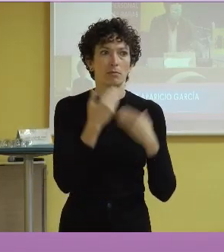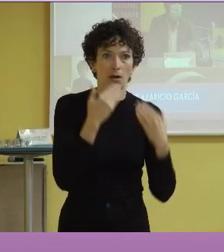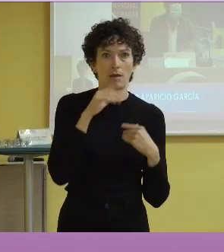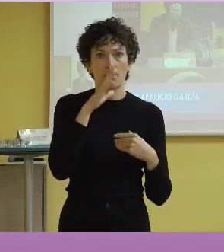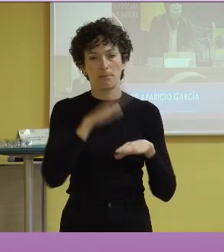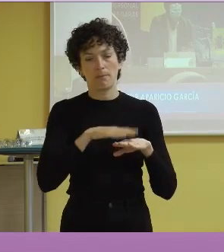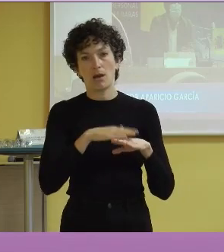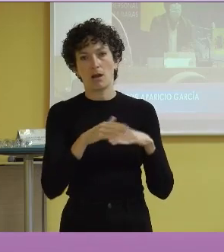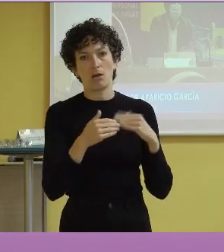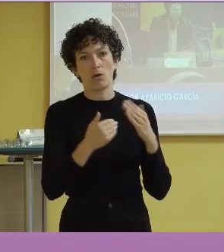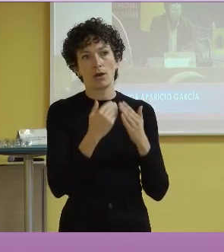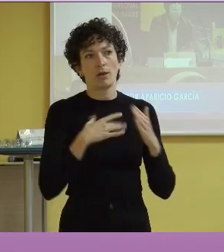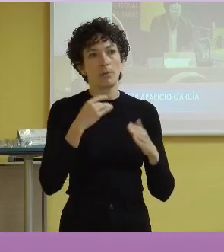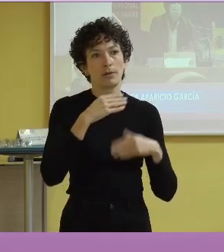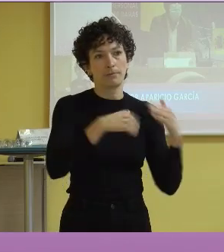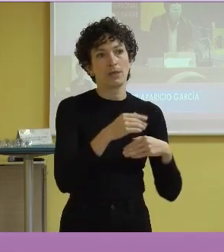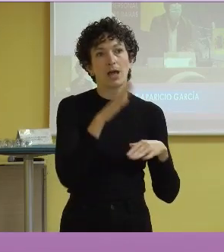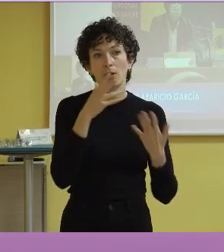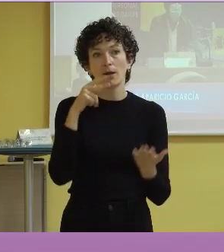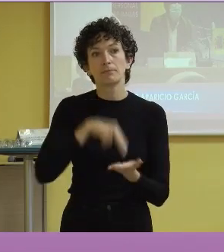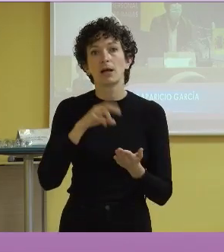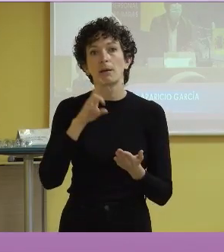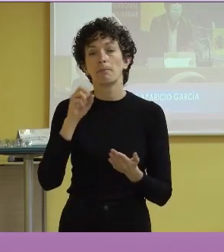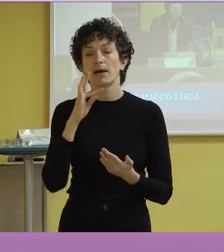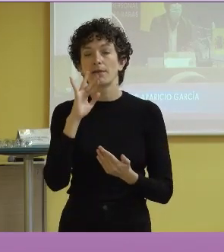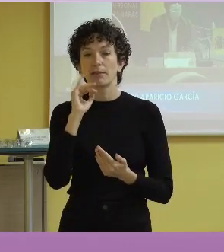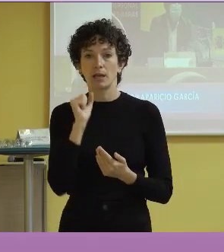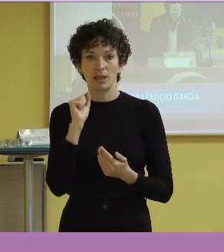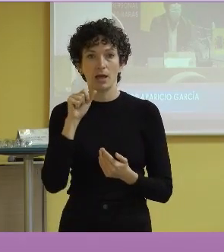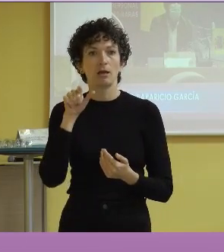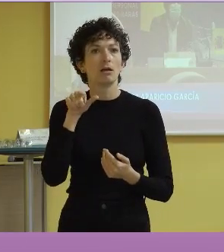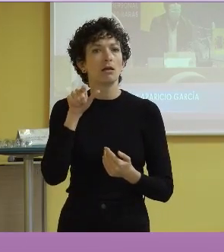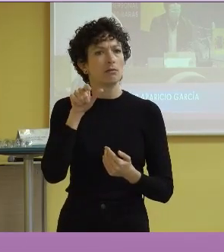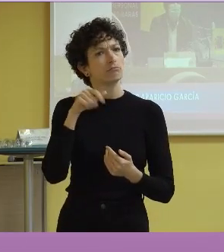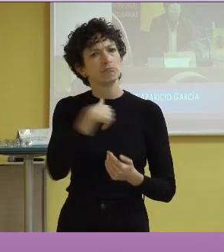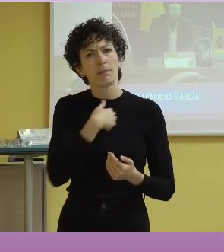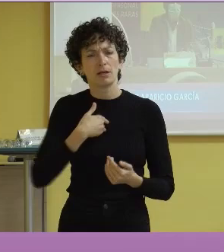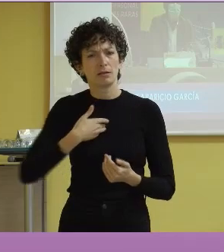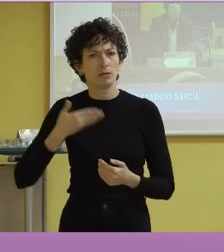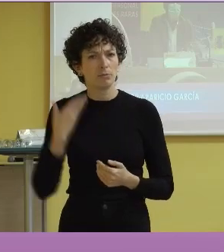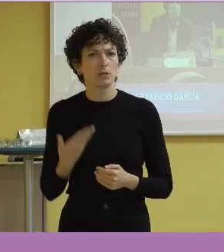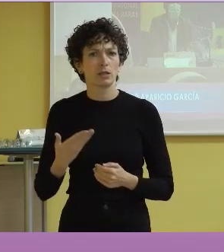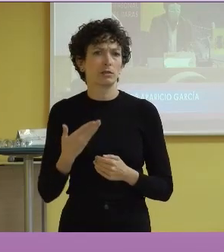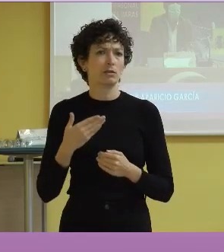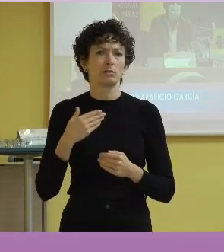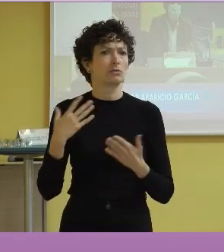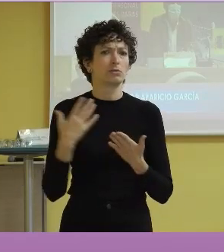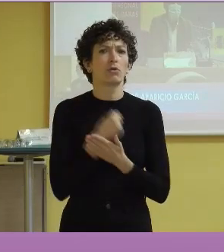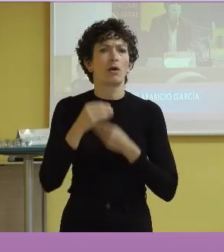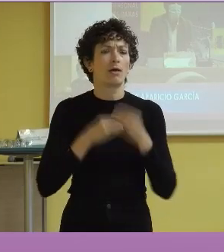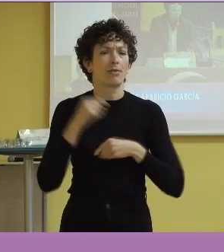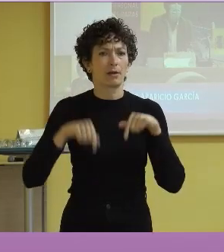ahora de pie también a Patricia Arroyo, la documentalista, que tiene un papel fundamental en todas las acciones de gestión del conocimiento,